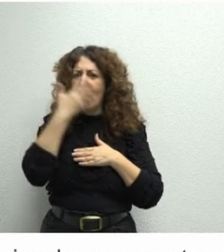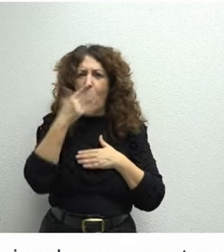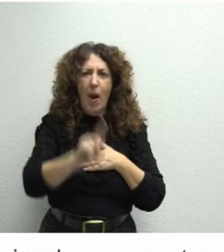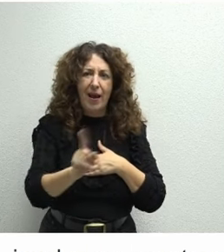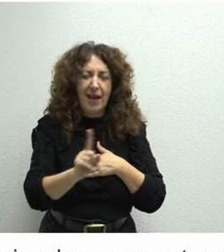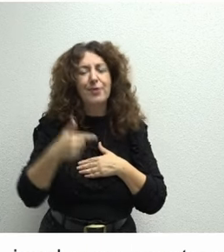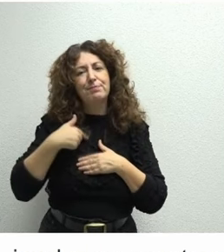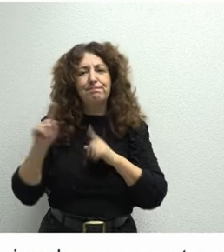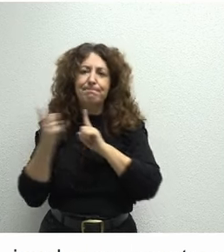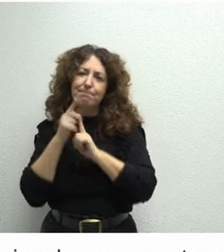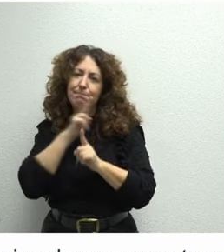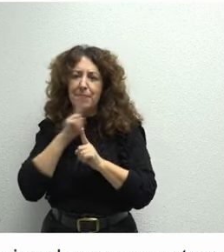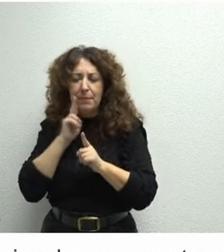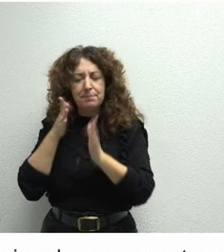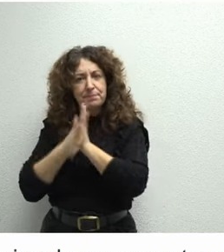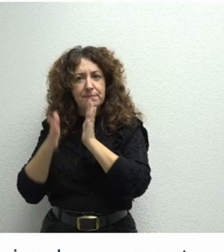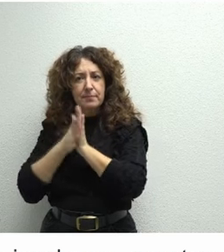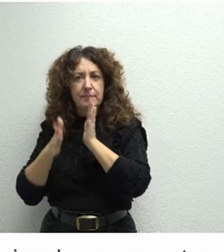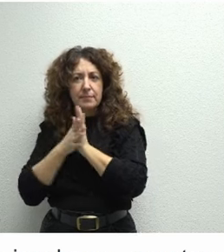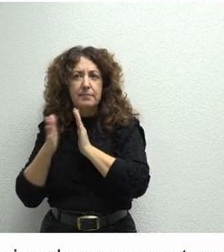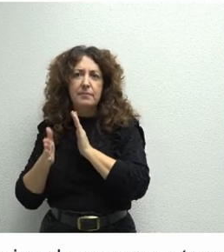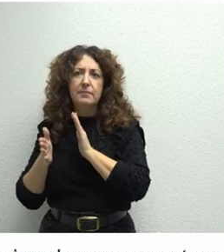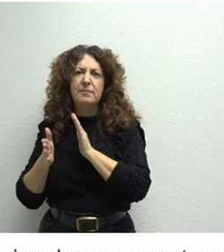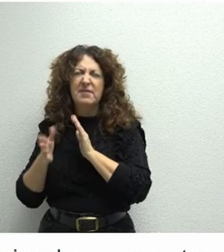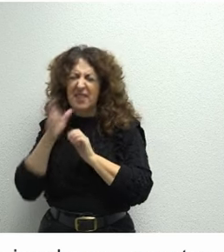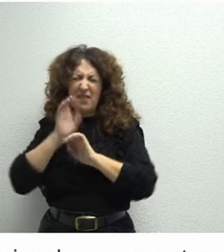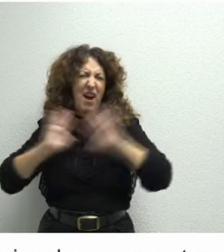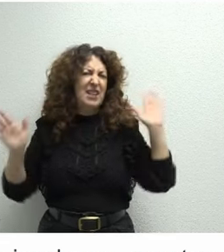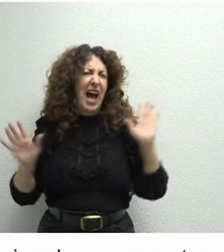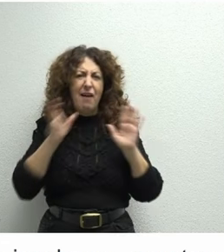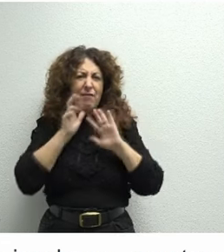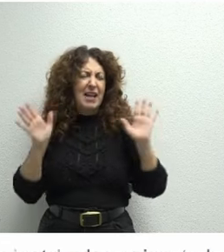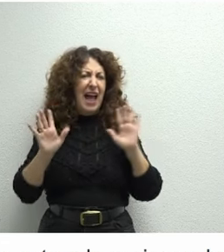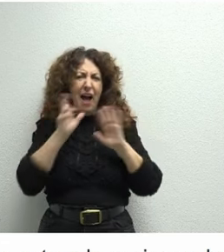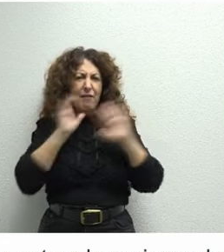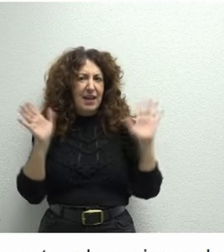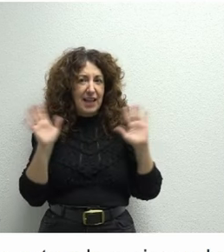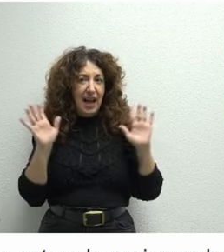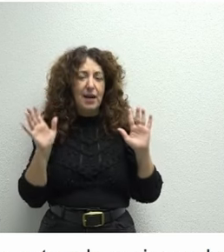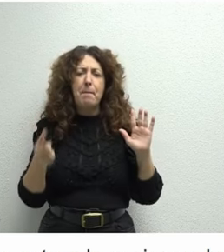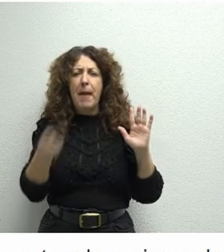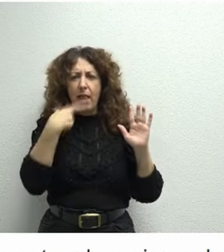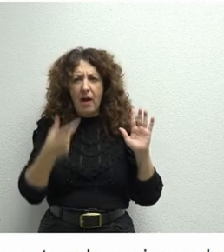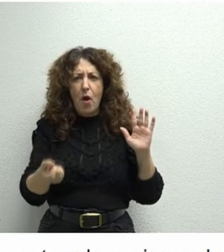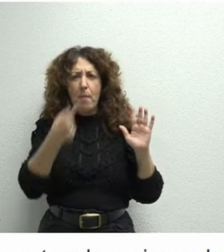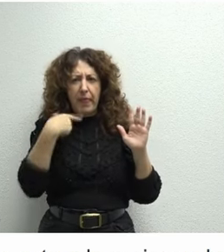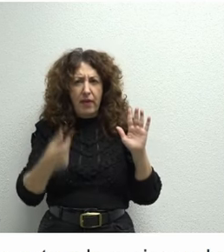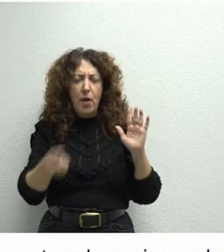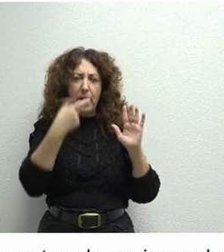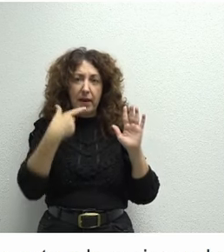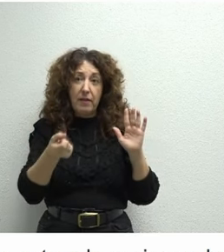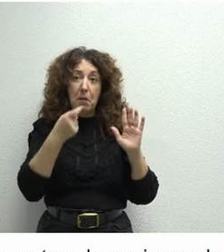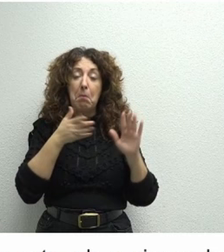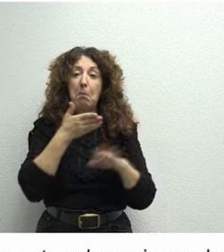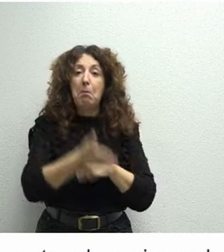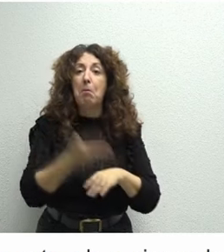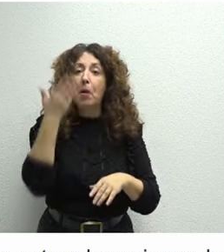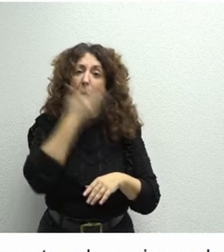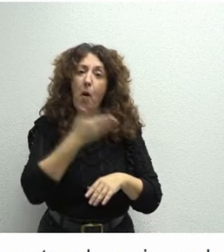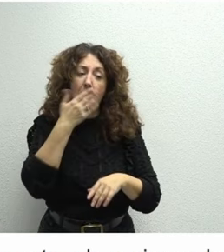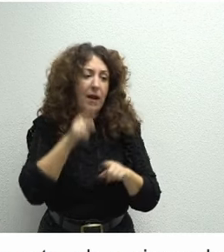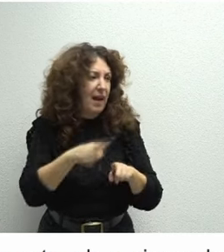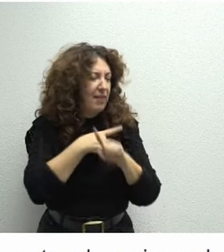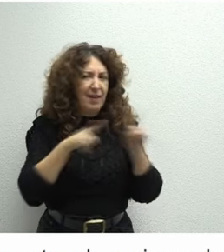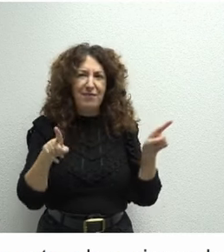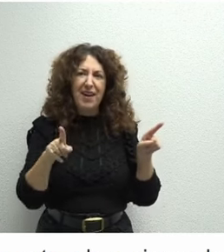cosas y entonces claro llega al siqui está fatal fatal fatal venga medicación y a lo mejor en el cole estás llevando otro sistema